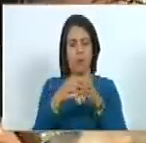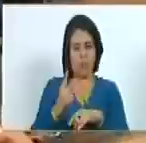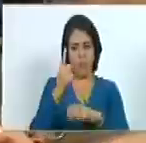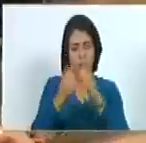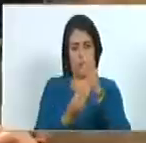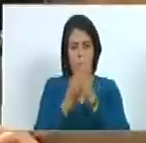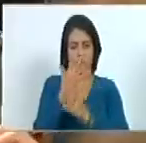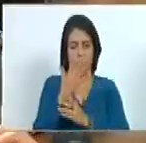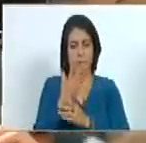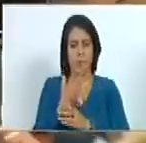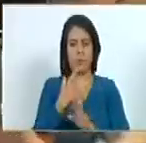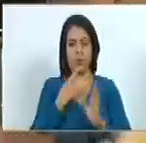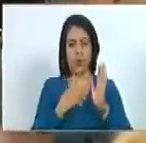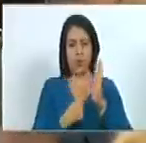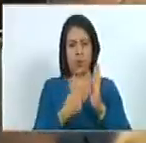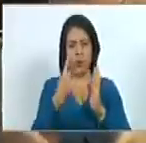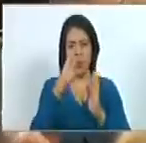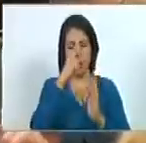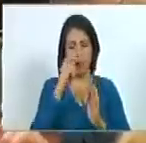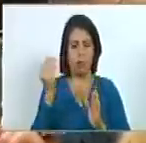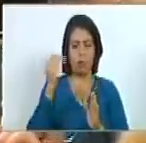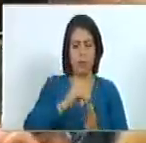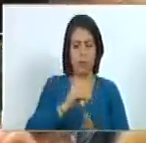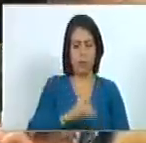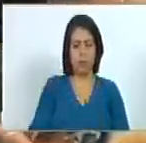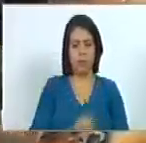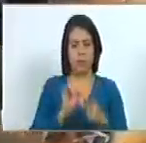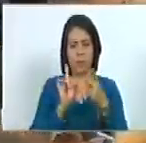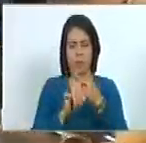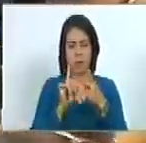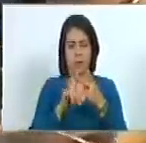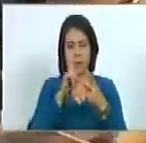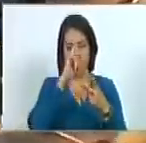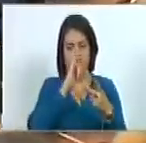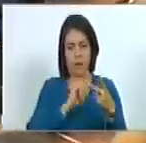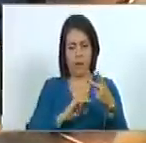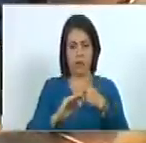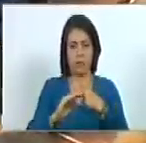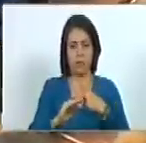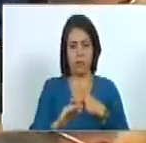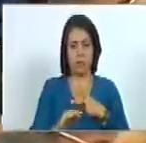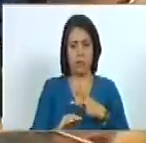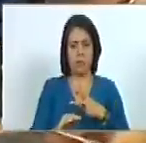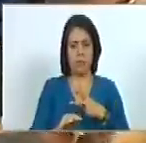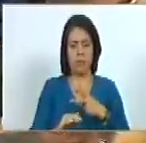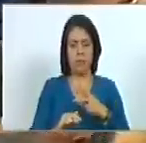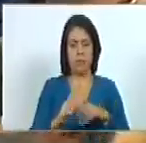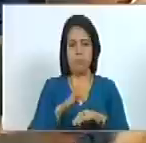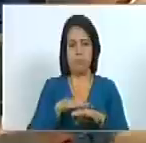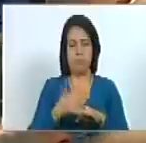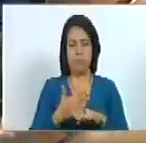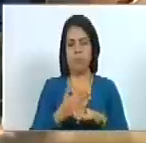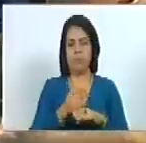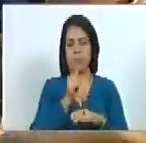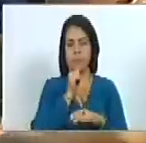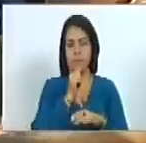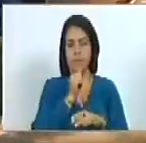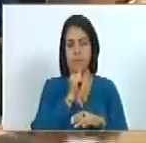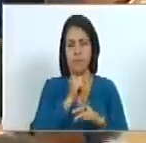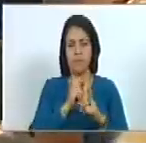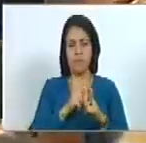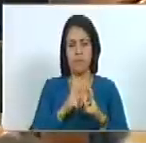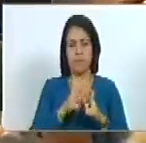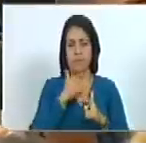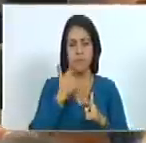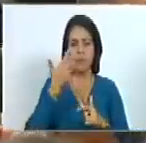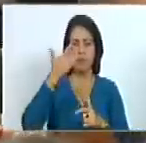parlamentario. Se cumplió un año más, es decir, el segundo año de la partida, del paso a la